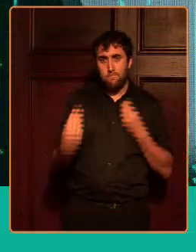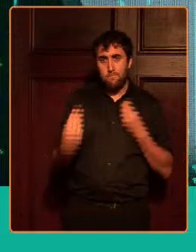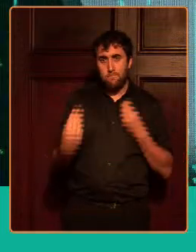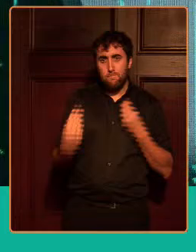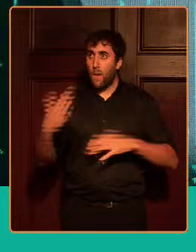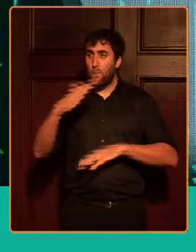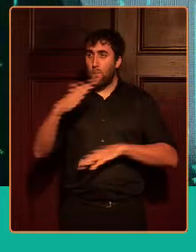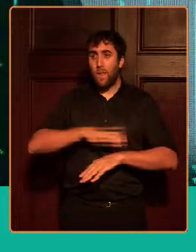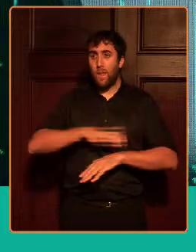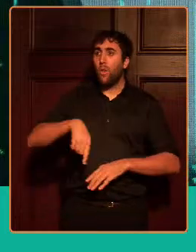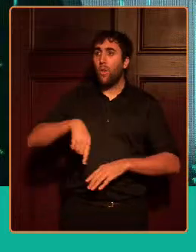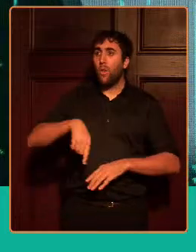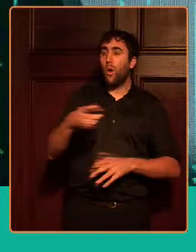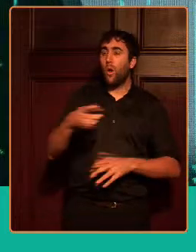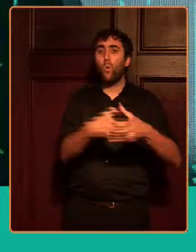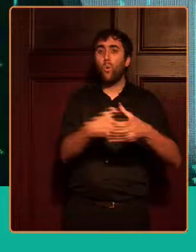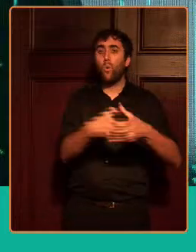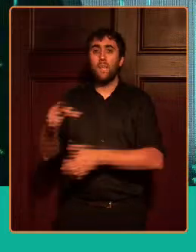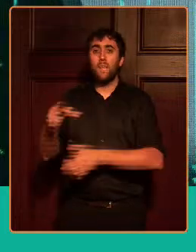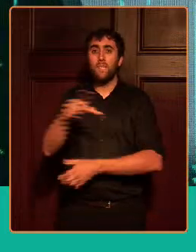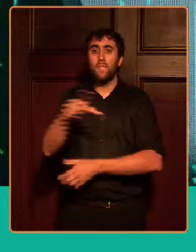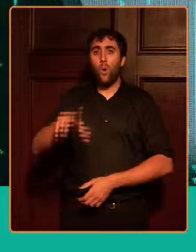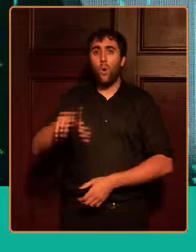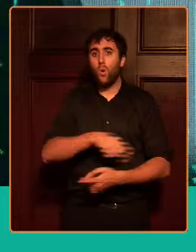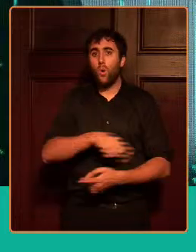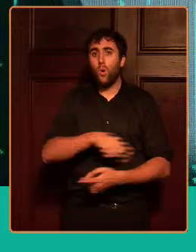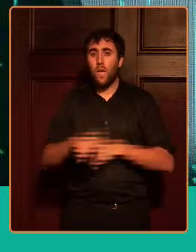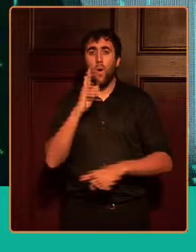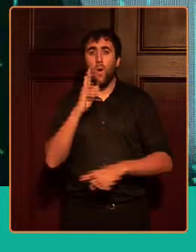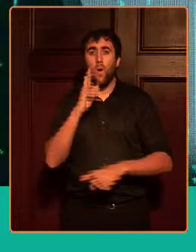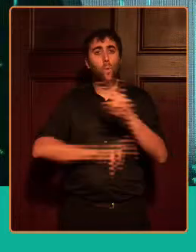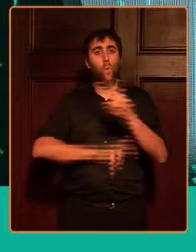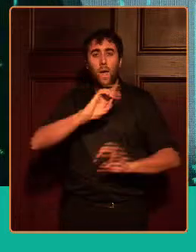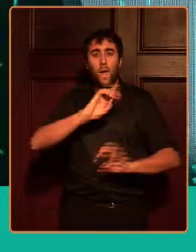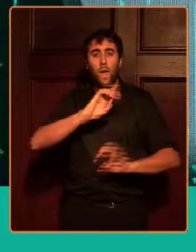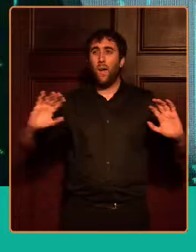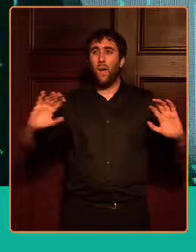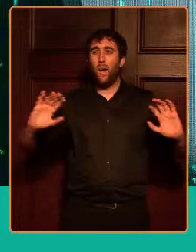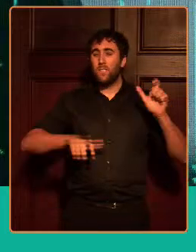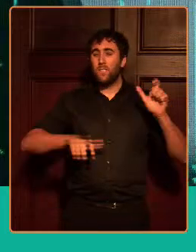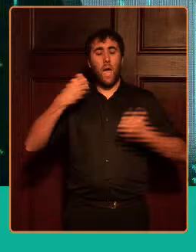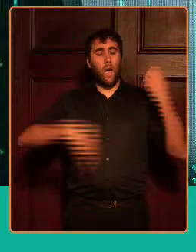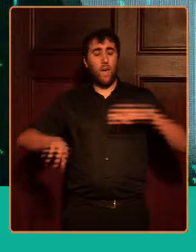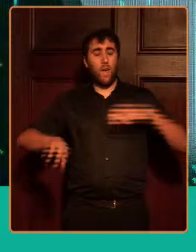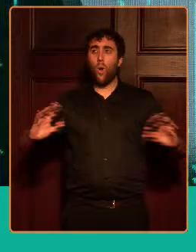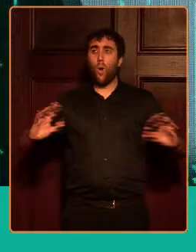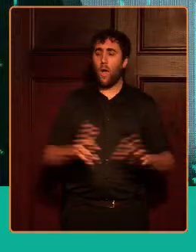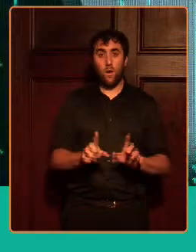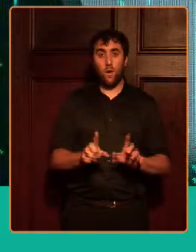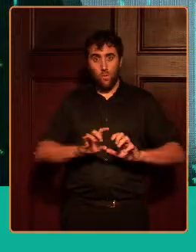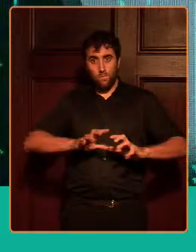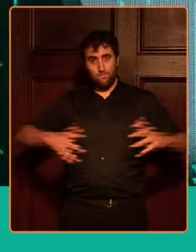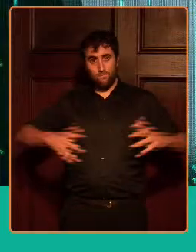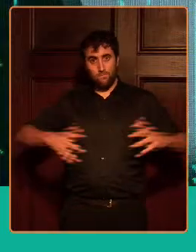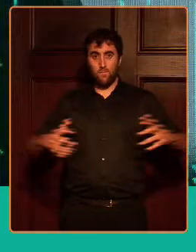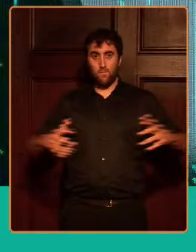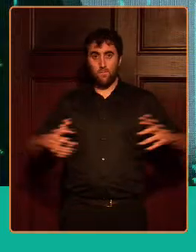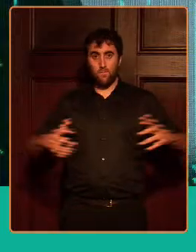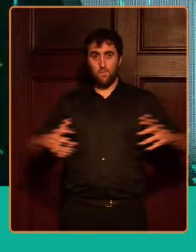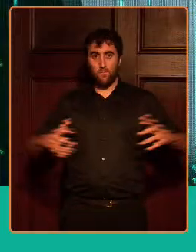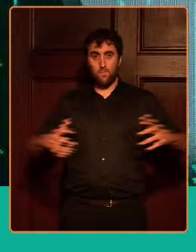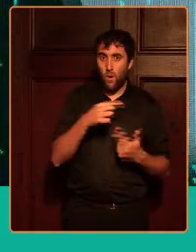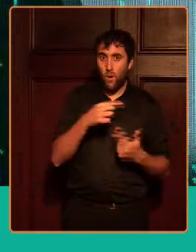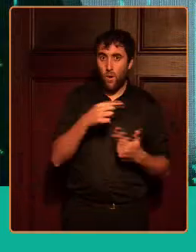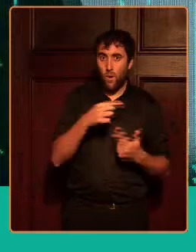de las comunidades educativas. Reducir el ausentismo y la desvinculación, mejorar aprendizajes en matemática, en lengua, personalizar